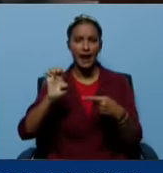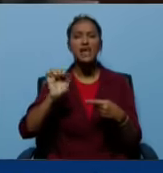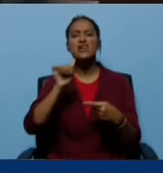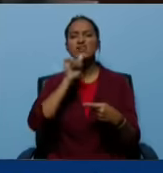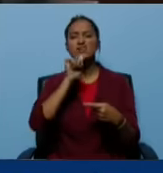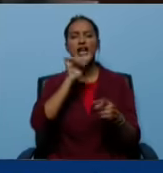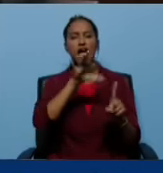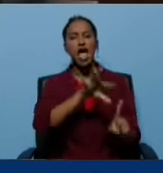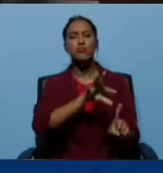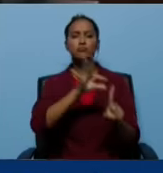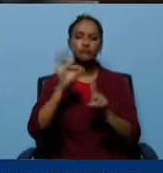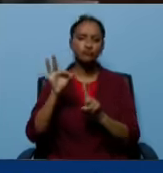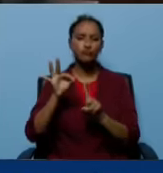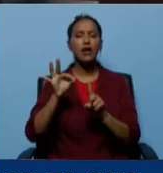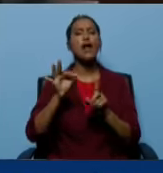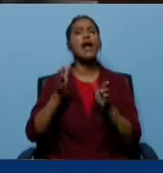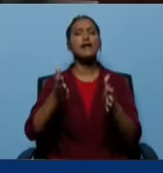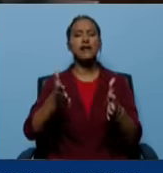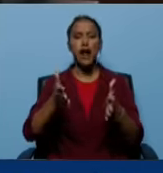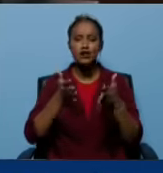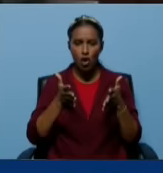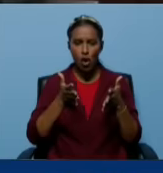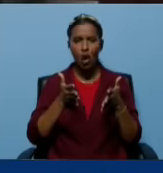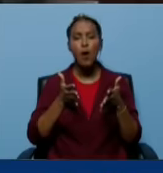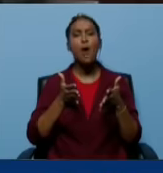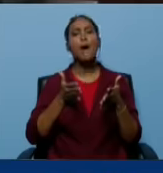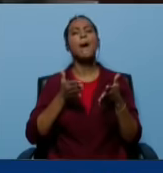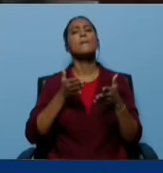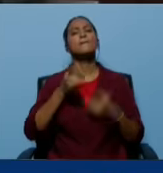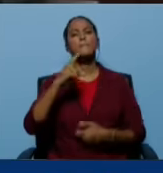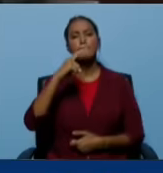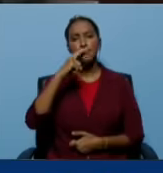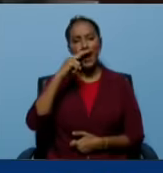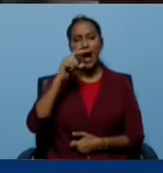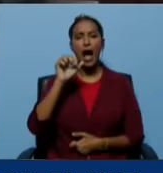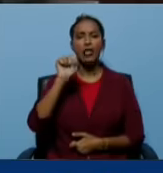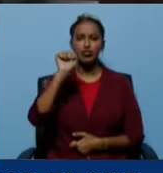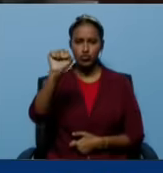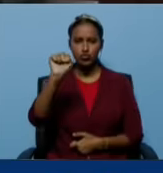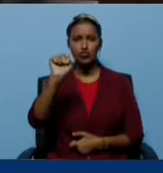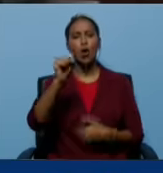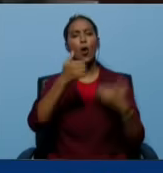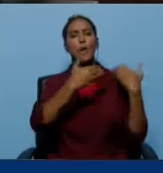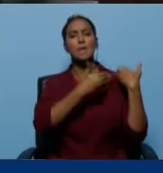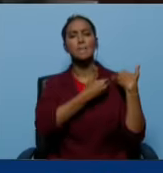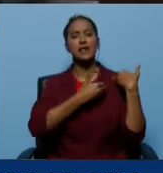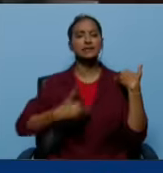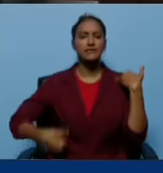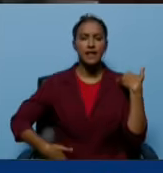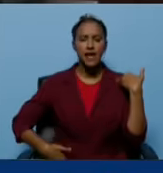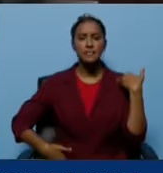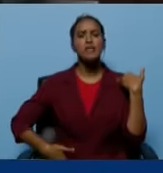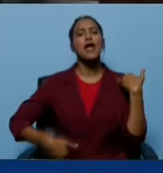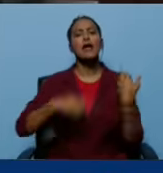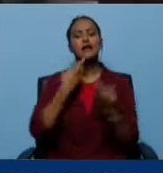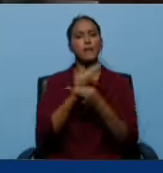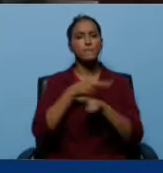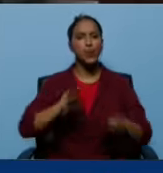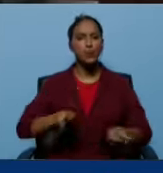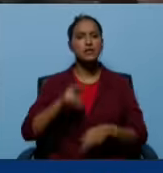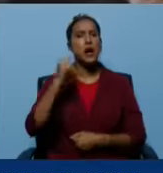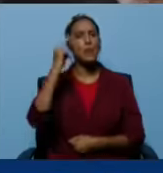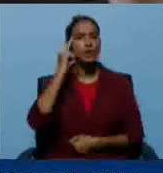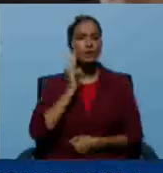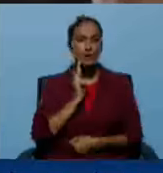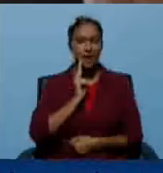el ciudadano Nicolás Maduro Moros como presidente de la República Bolivariana de Venezuela para